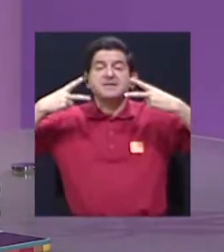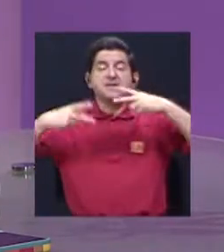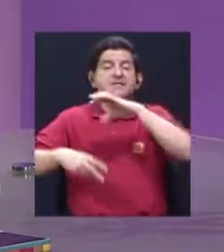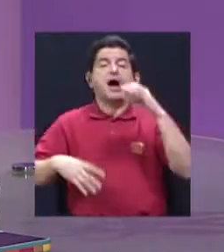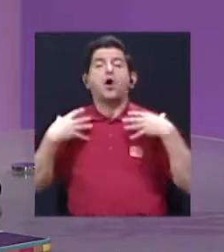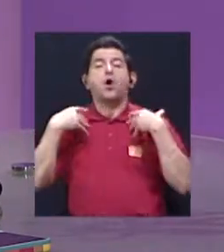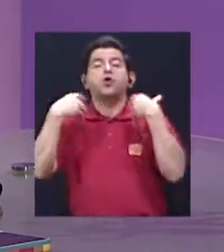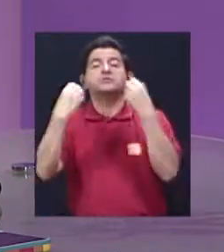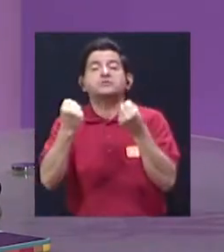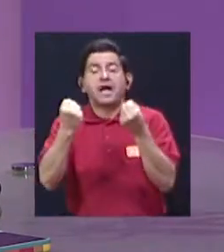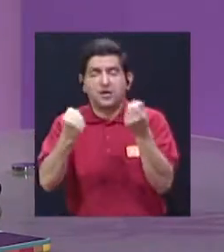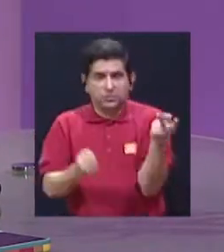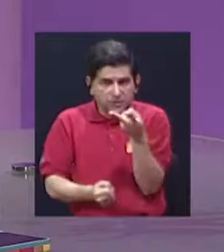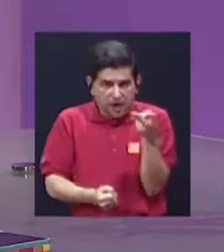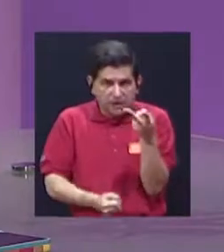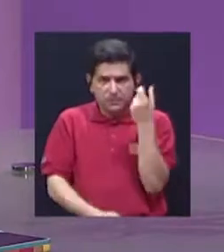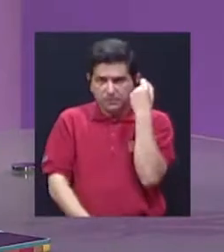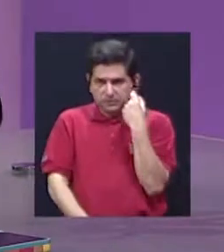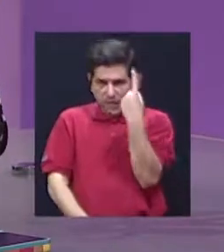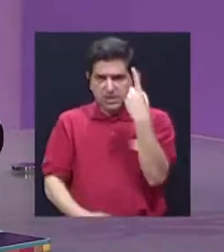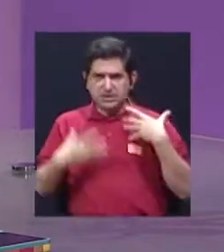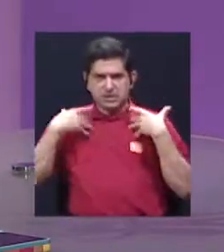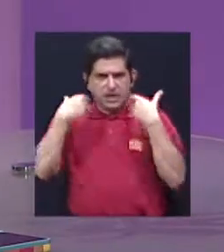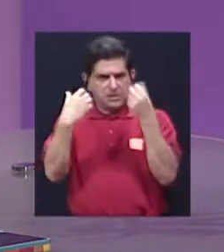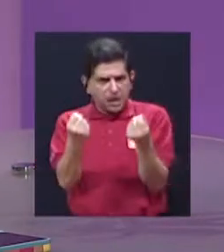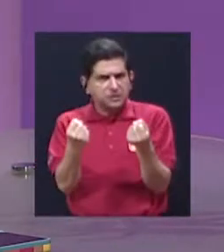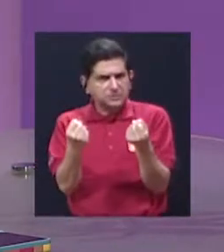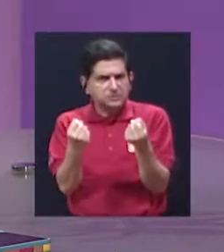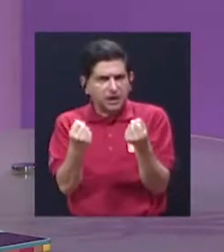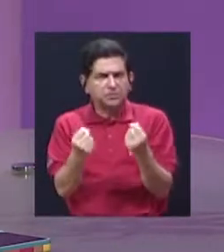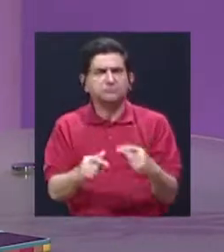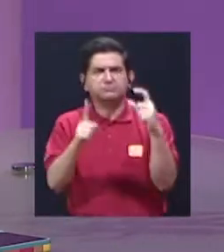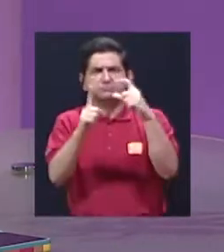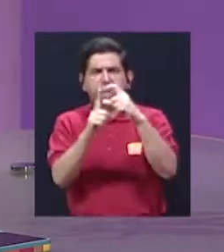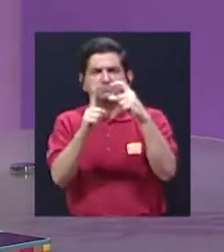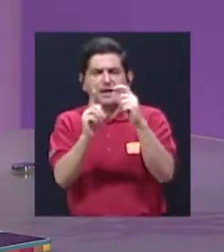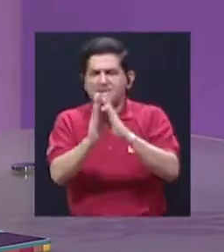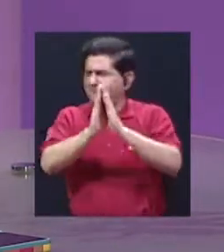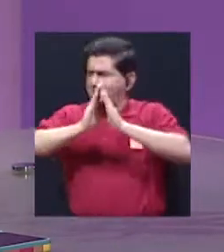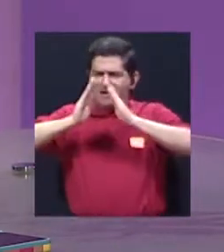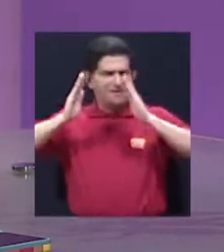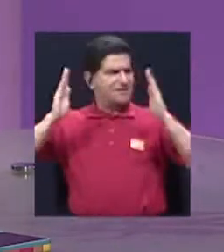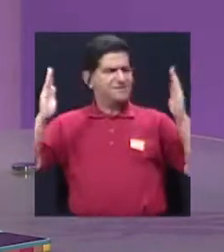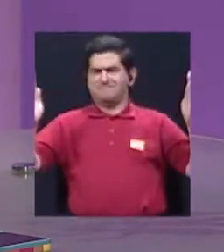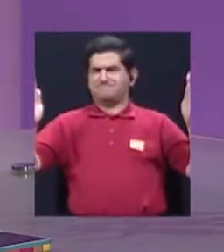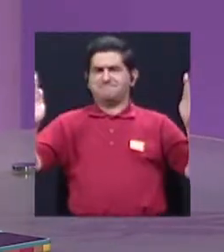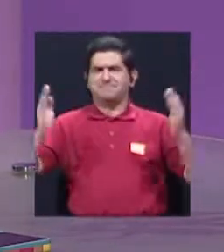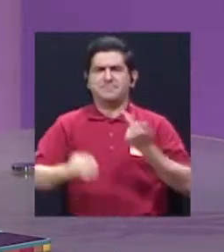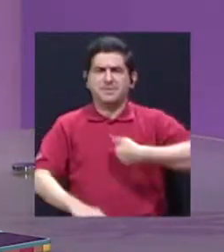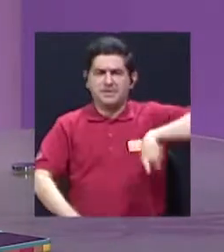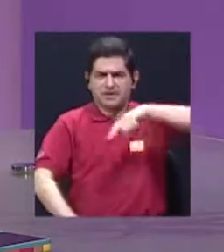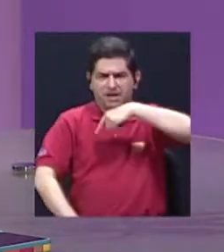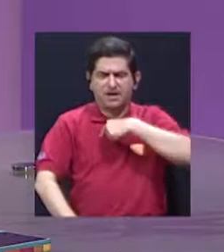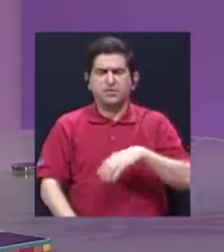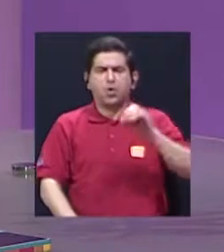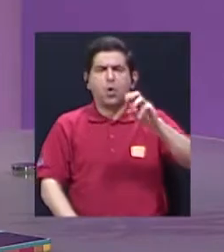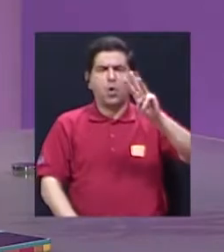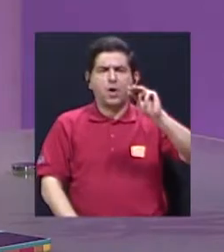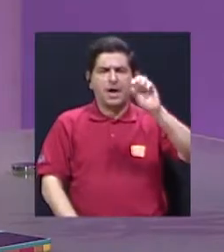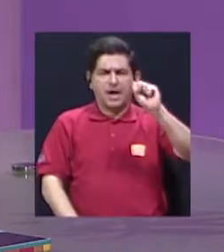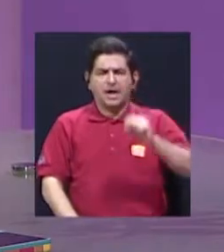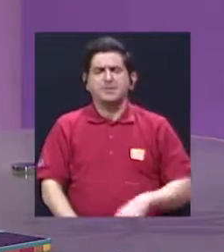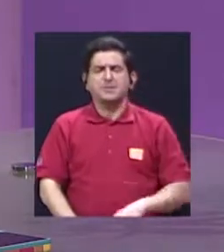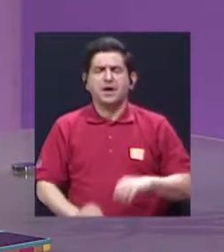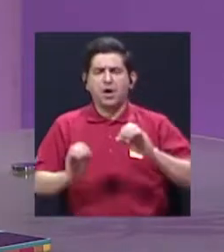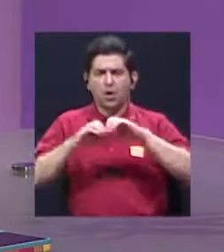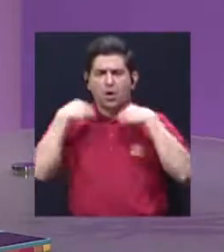salud, y salud entendida en el término más amplio que nos da la Organización Mundial de